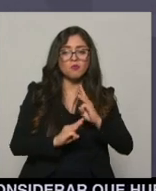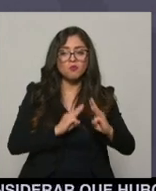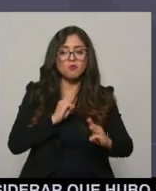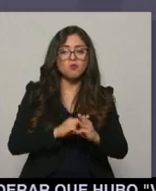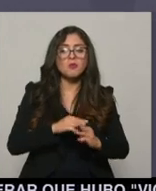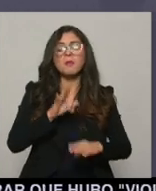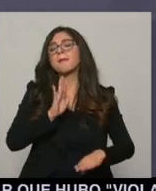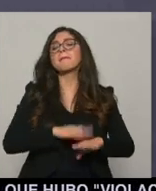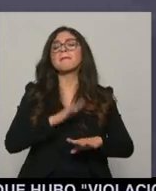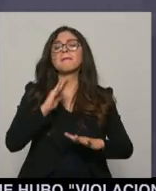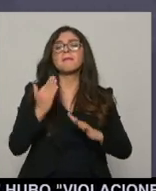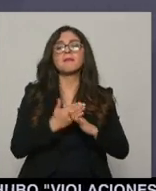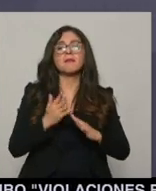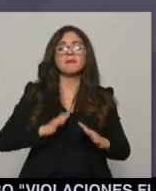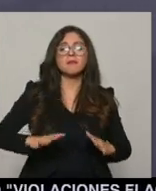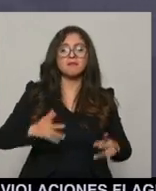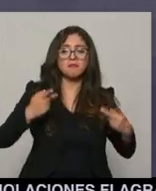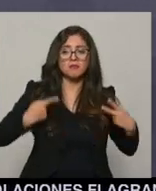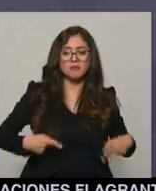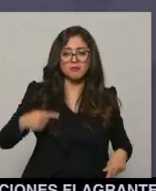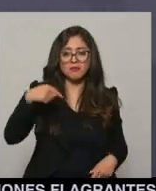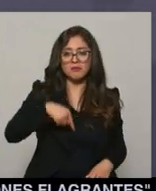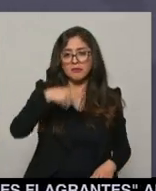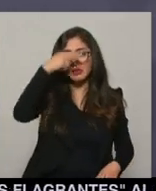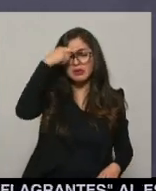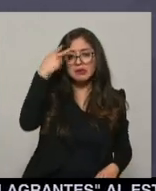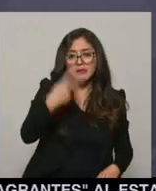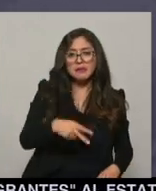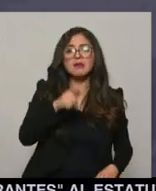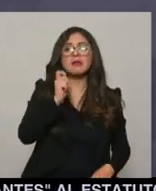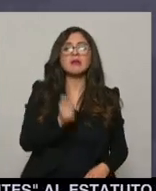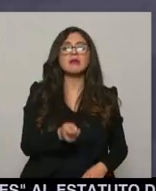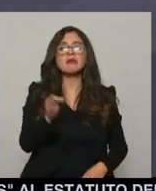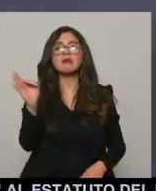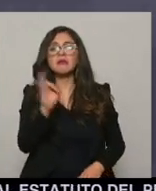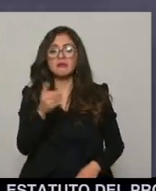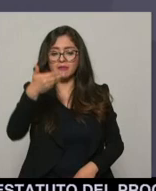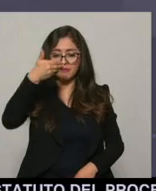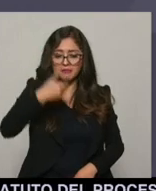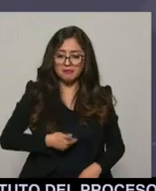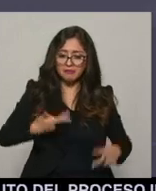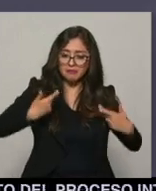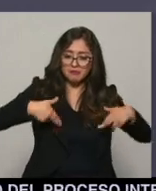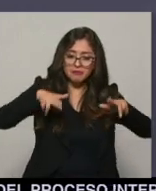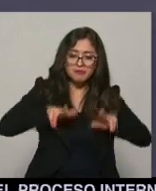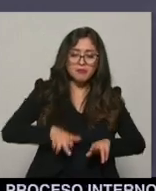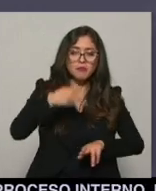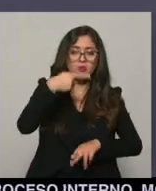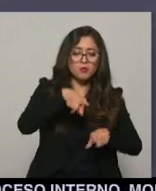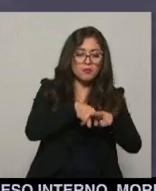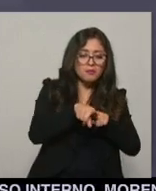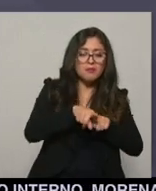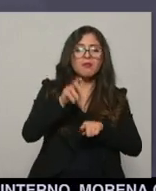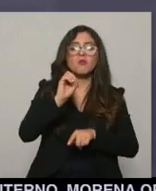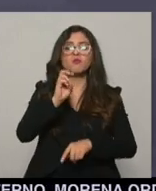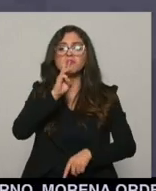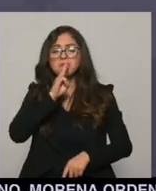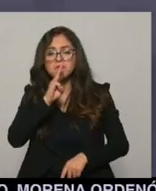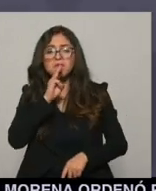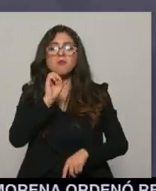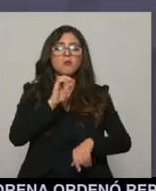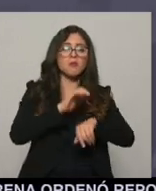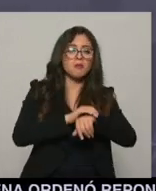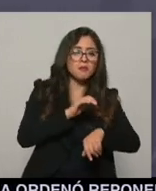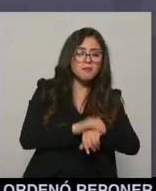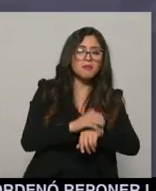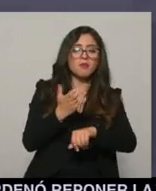la mitad de la población en México. Exacto, somos sus hermanas, sus madres, sus amigas, sus compañeras de trabajo, las